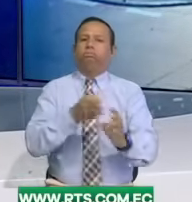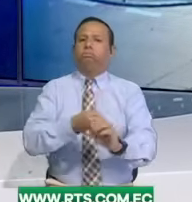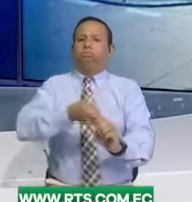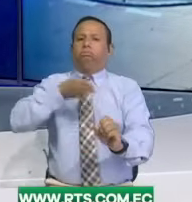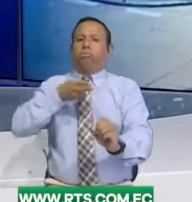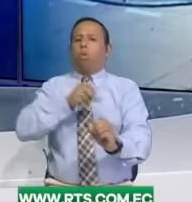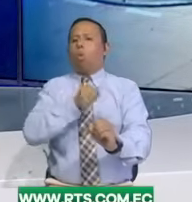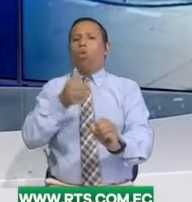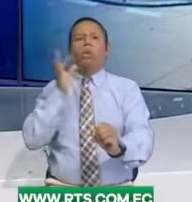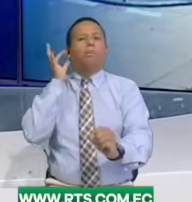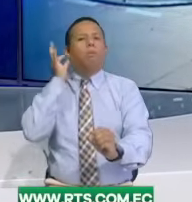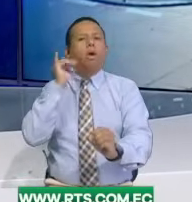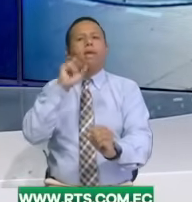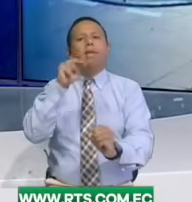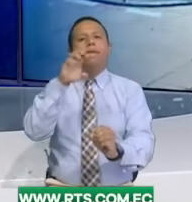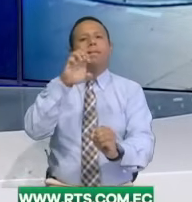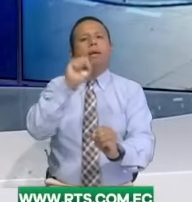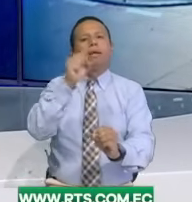por Inés Manzano.